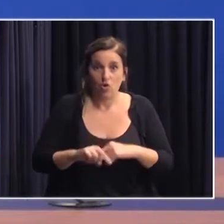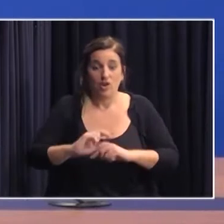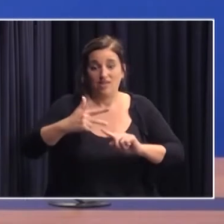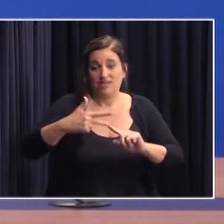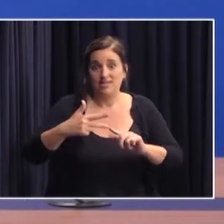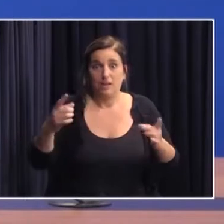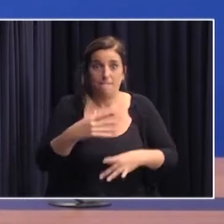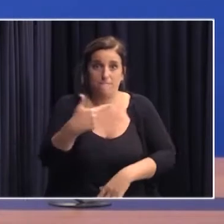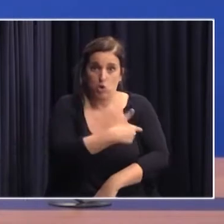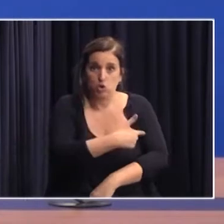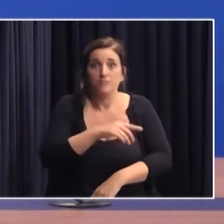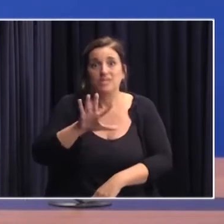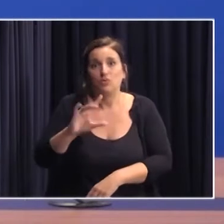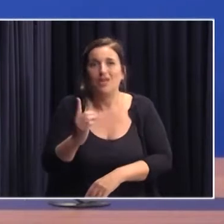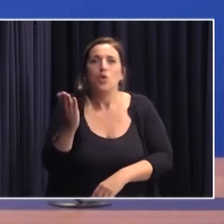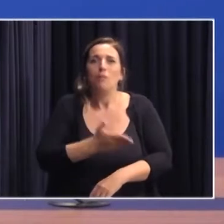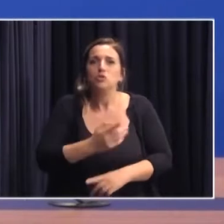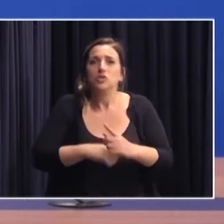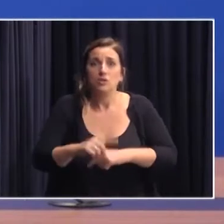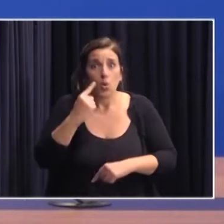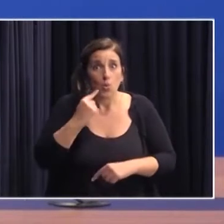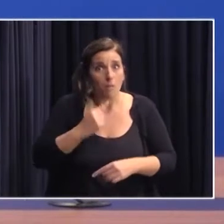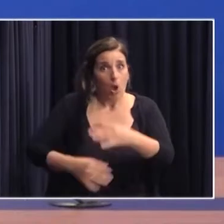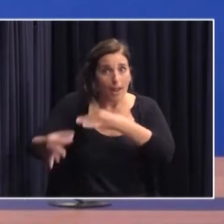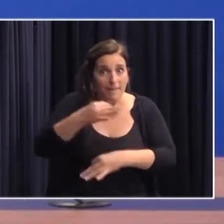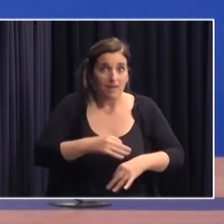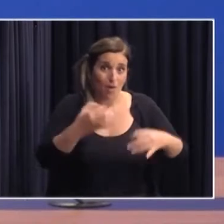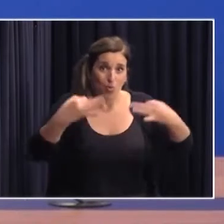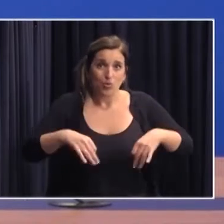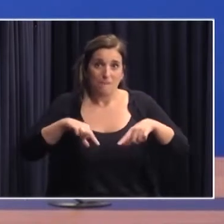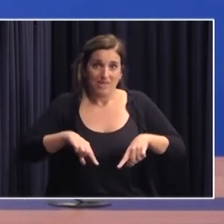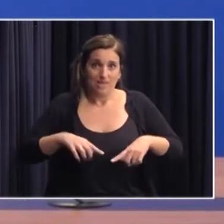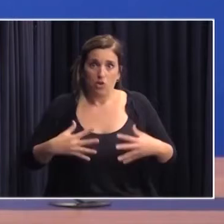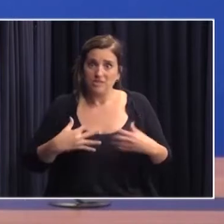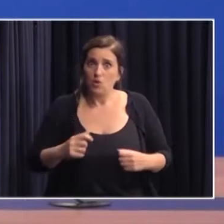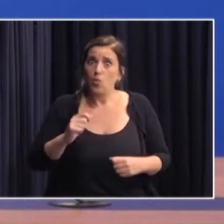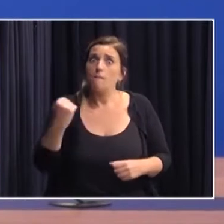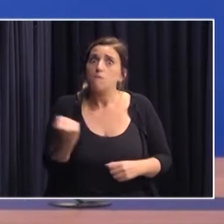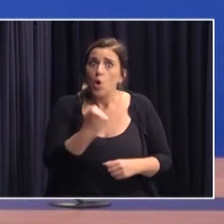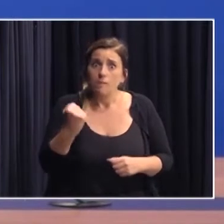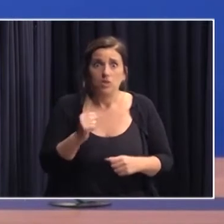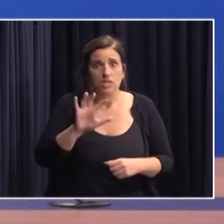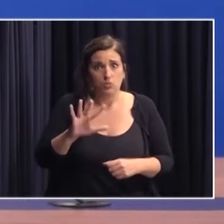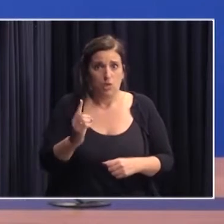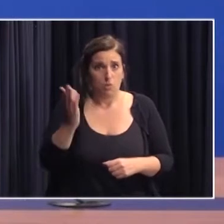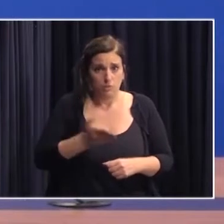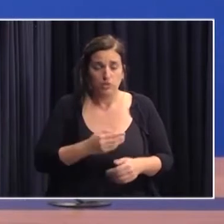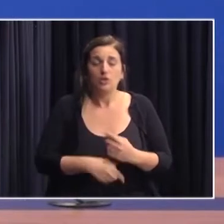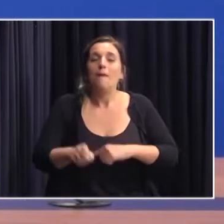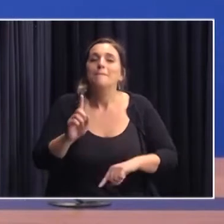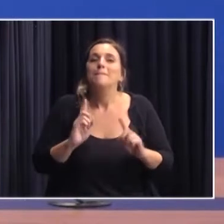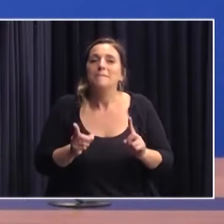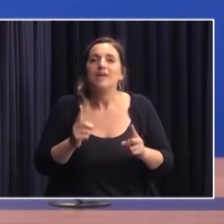tercera dosis 51% que es un número según me explicaba el ministro bien importante sin perjuicio de ello